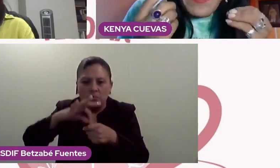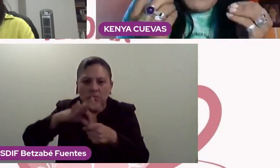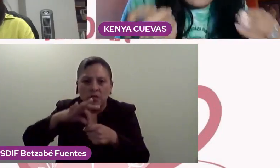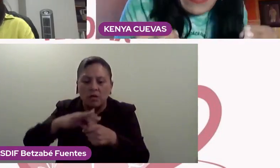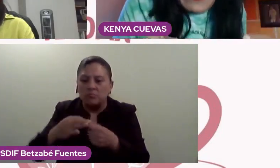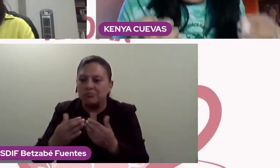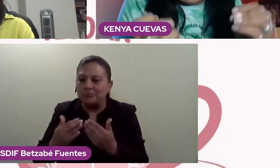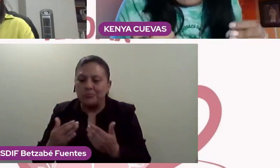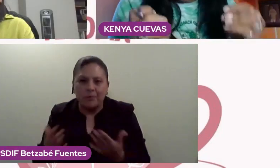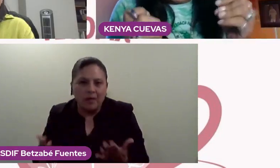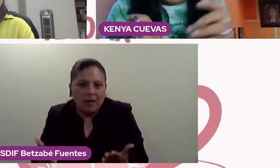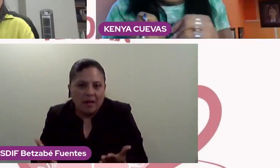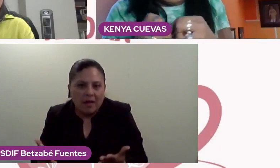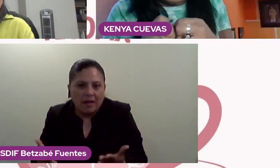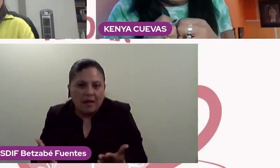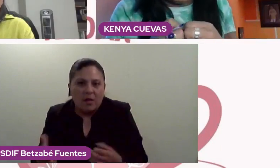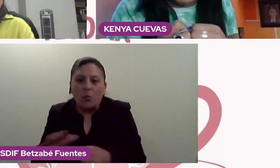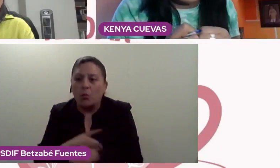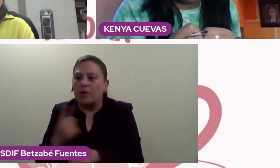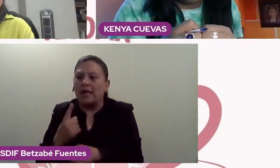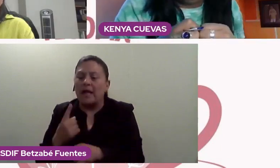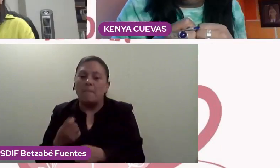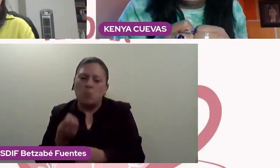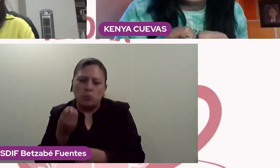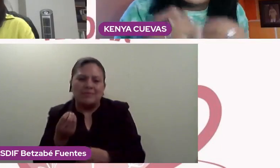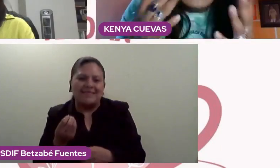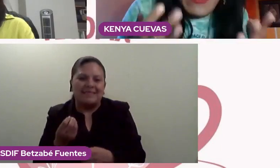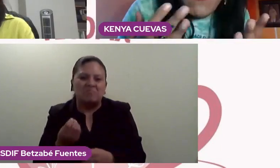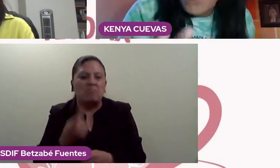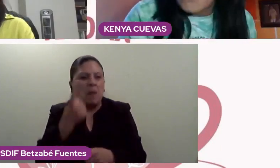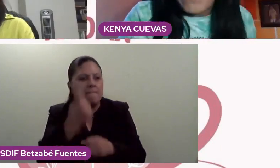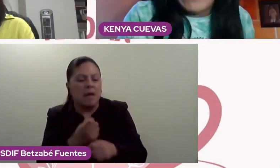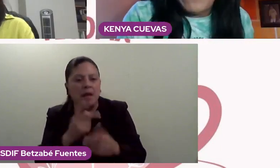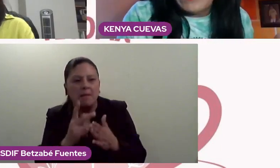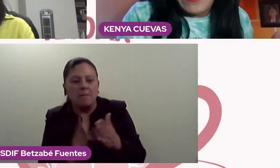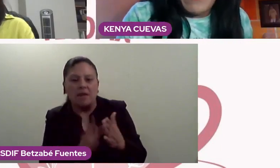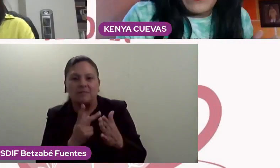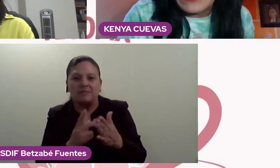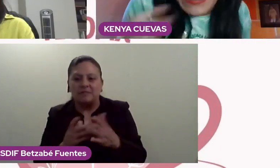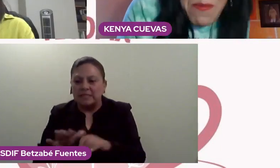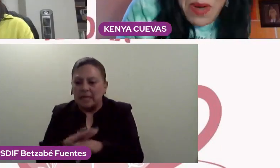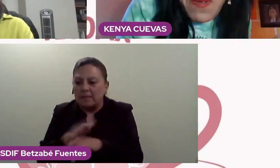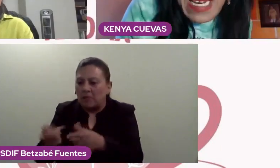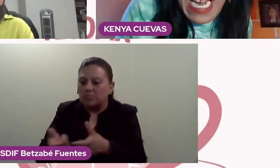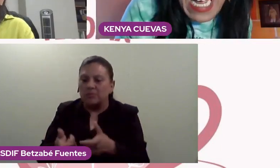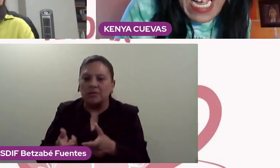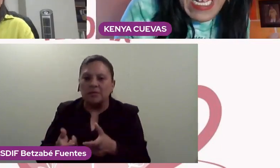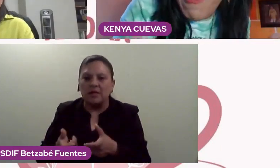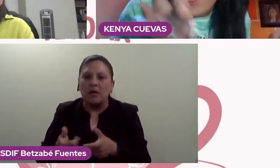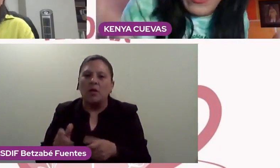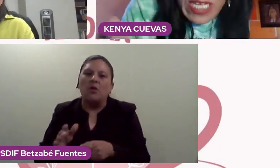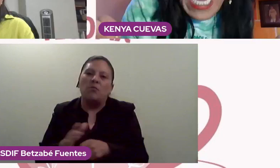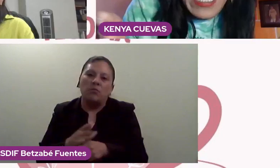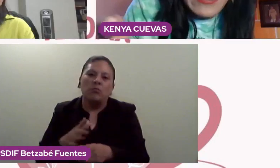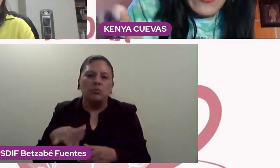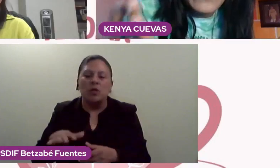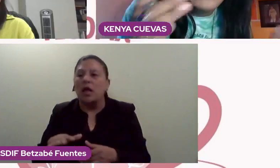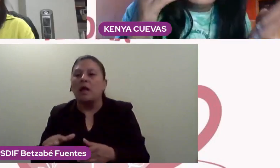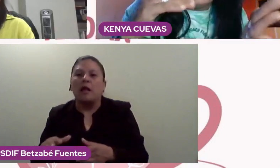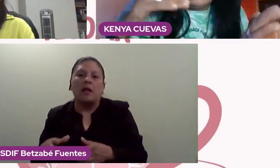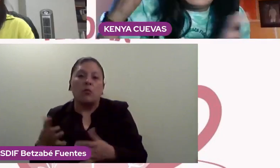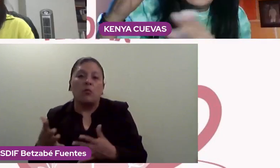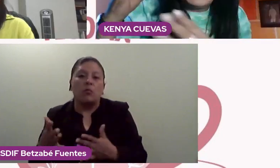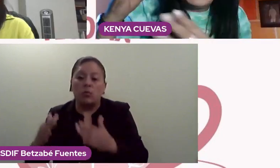es la primera vez que sacan su credencial de lector, ¿no? Tener un comprobante de domicilio, porque siempre vivían en la calle o en hoteles,